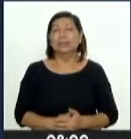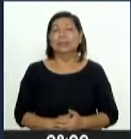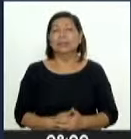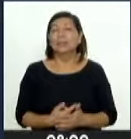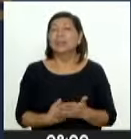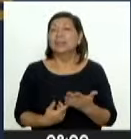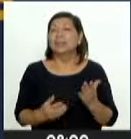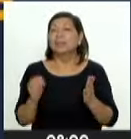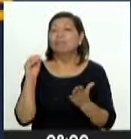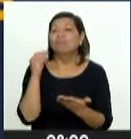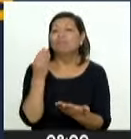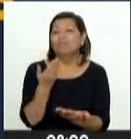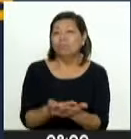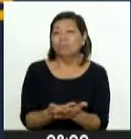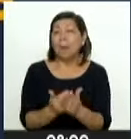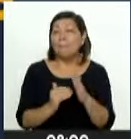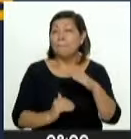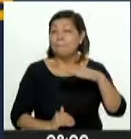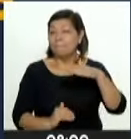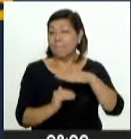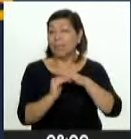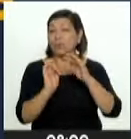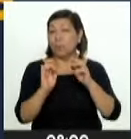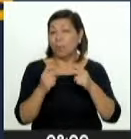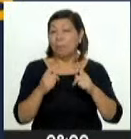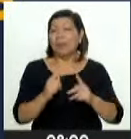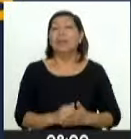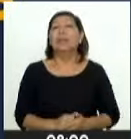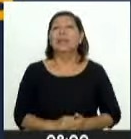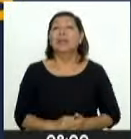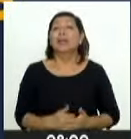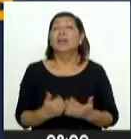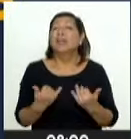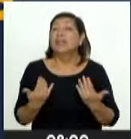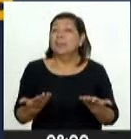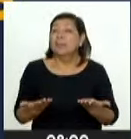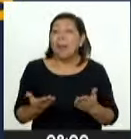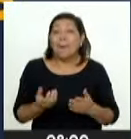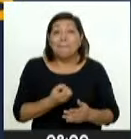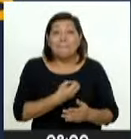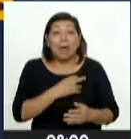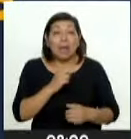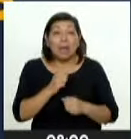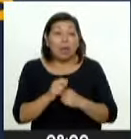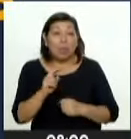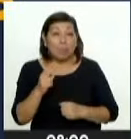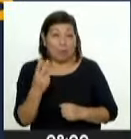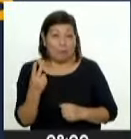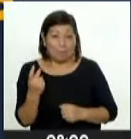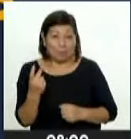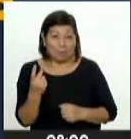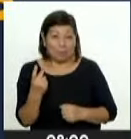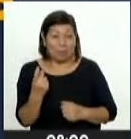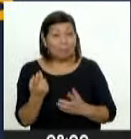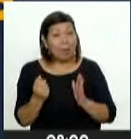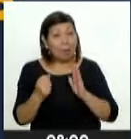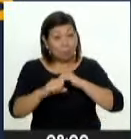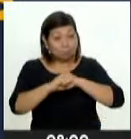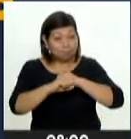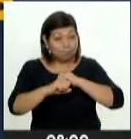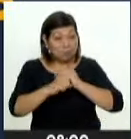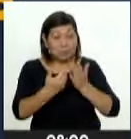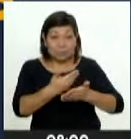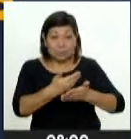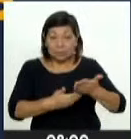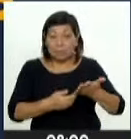consiste en poner un máximo permitido, ¿no? Y eso, desde mayo de 2021, el Banco Central publica estas